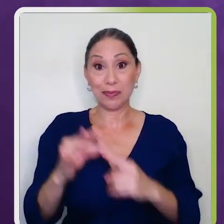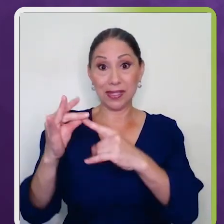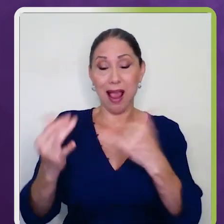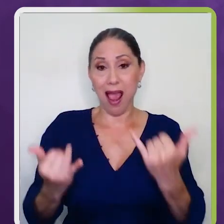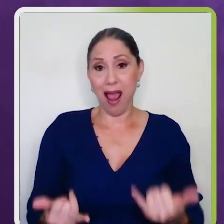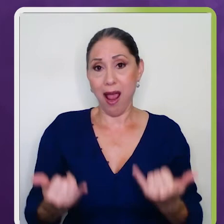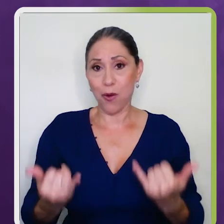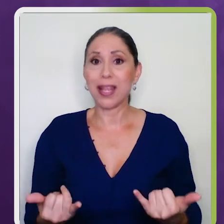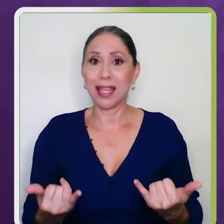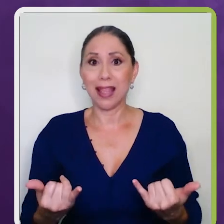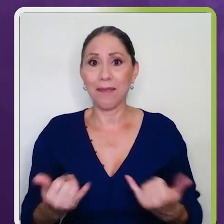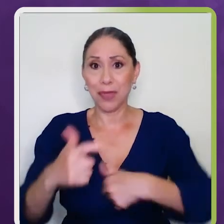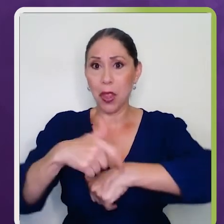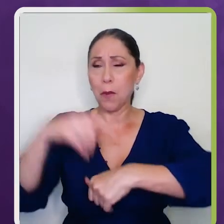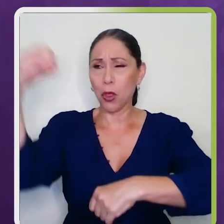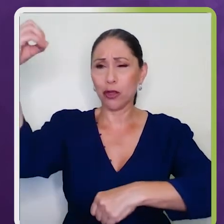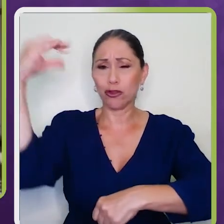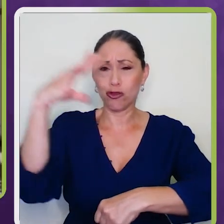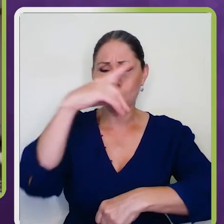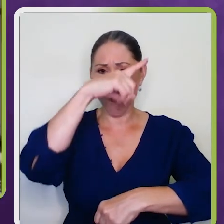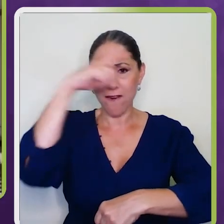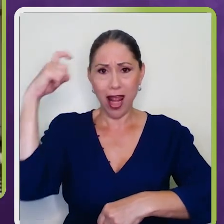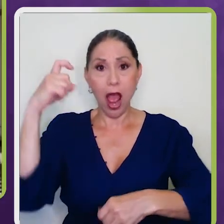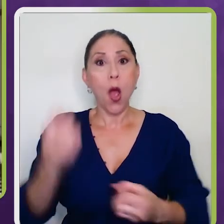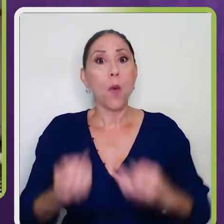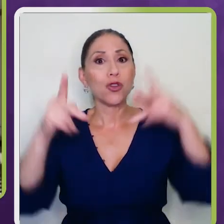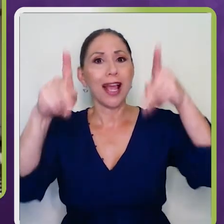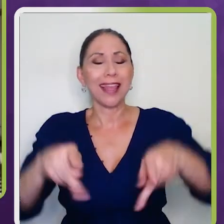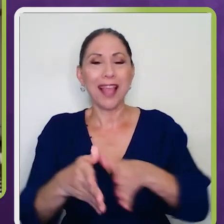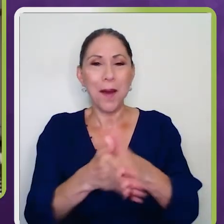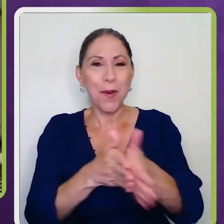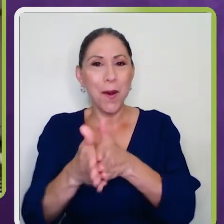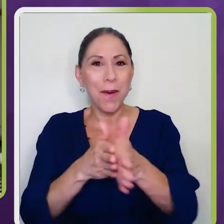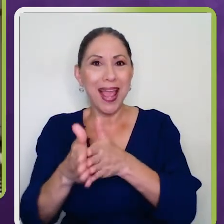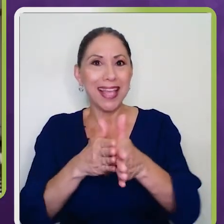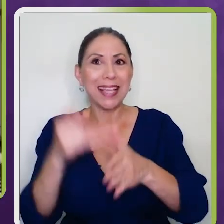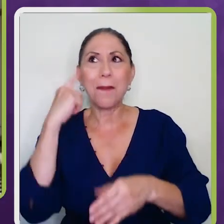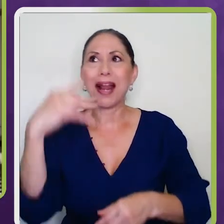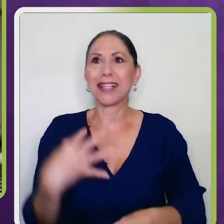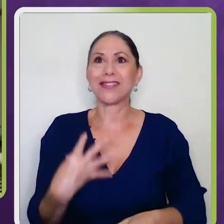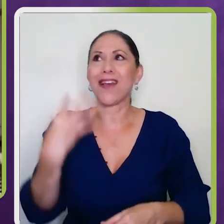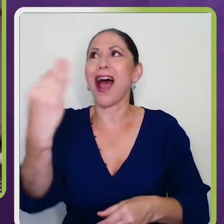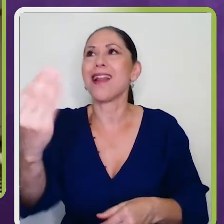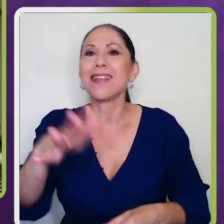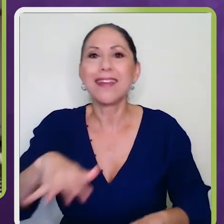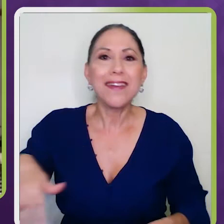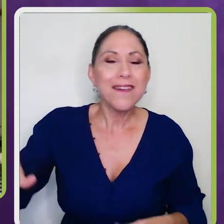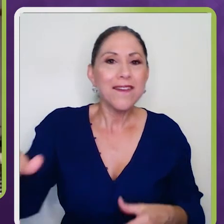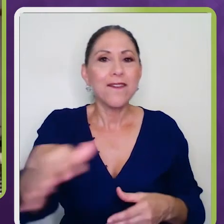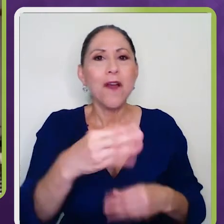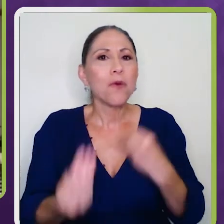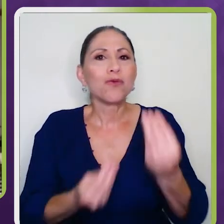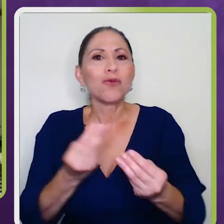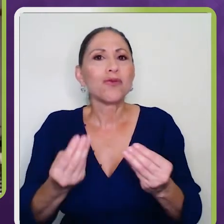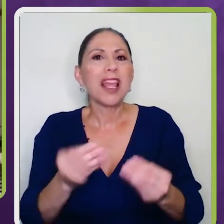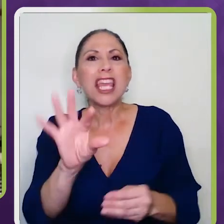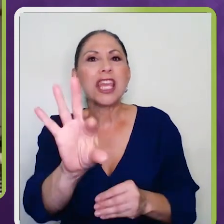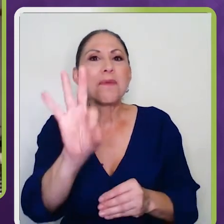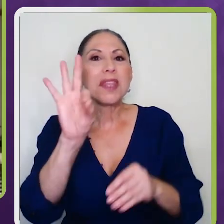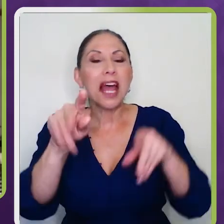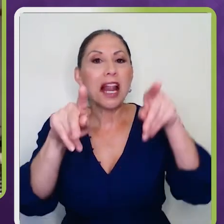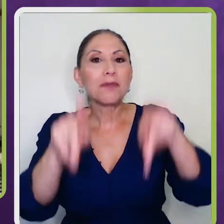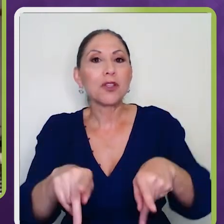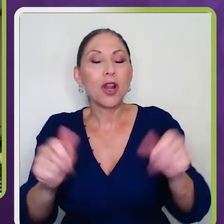y especialmente ahorita que es verano y que mucha gente pues aprovecha para hacer actividades al aire libre, ¿verdad?